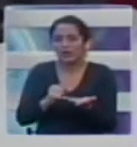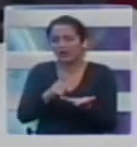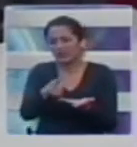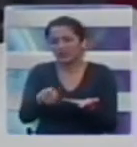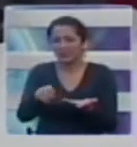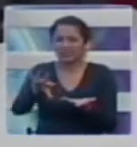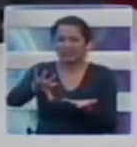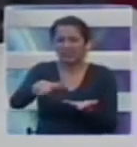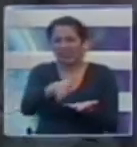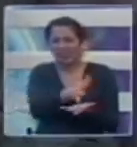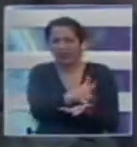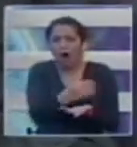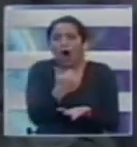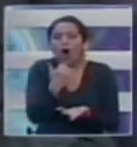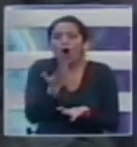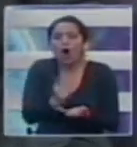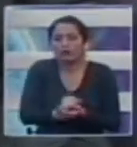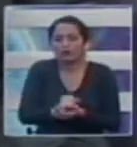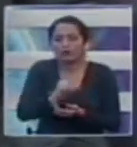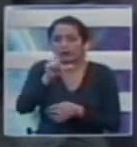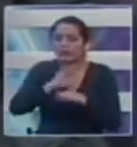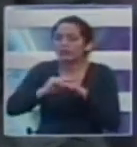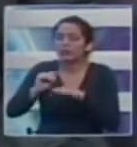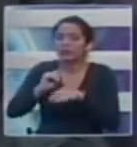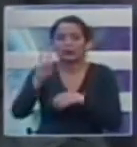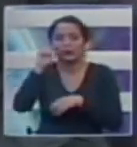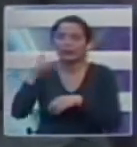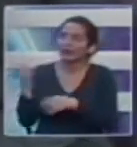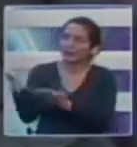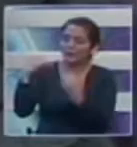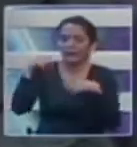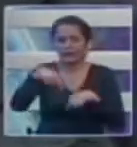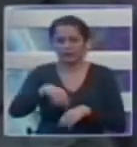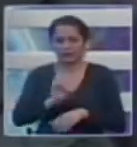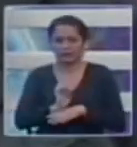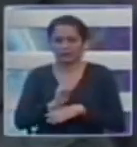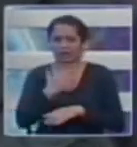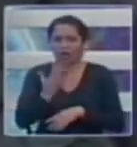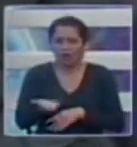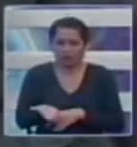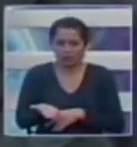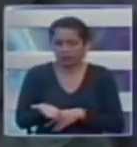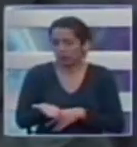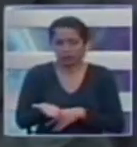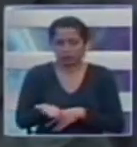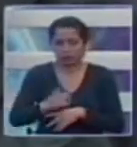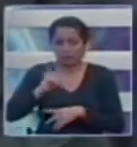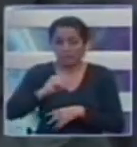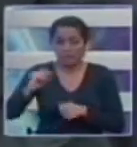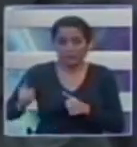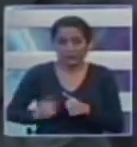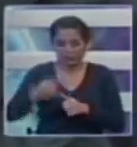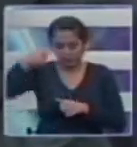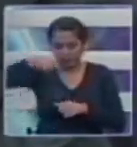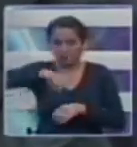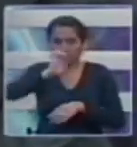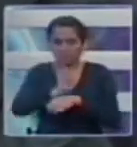ser buenas con un extraño o con un turista? Entonces, esto nos deja una resultante, que